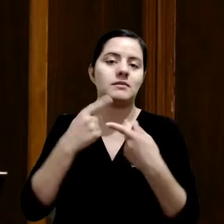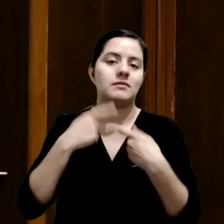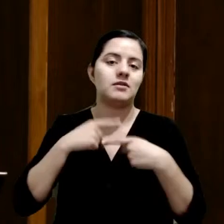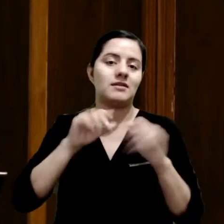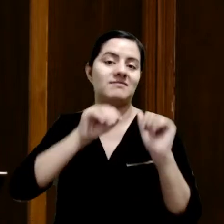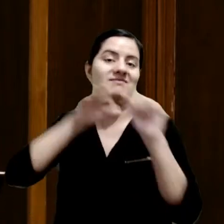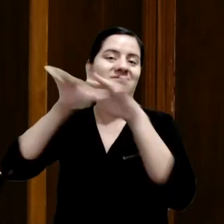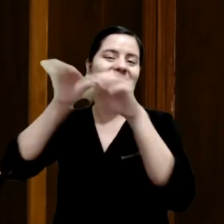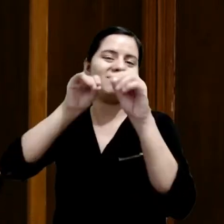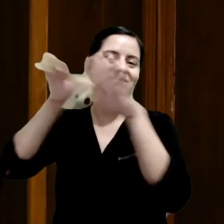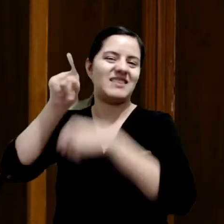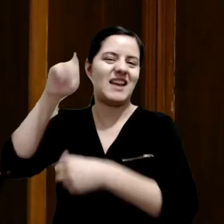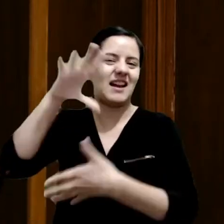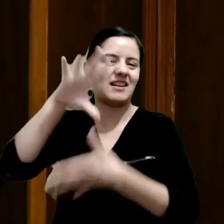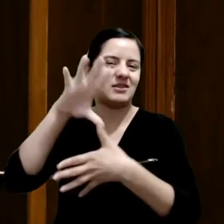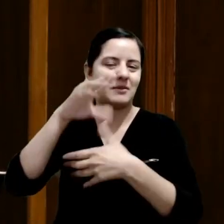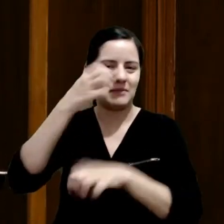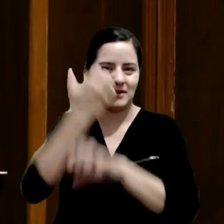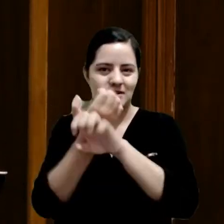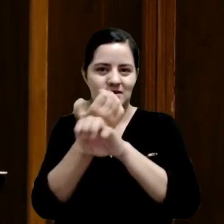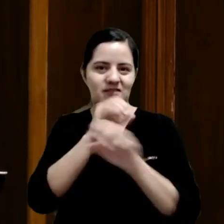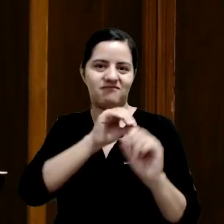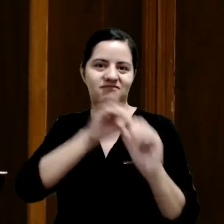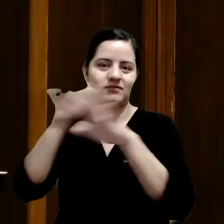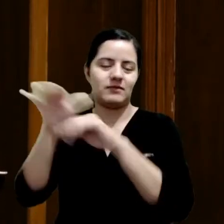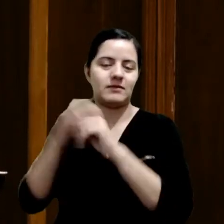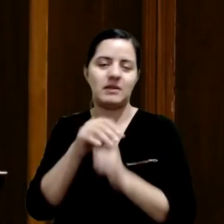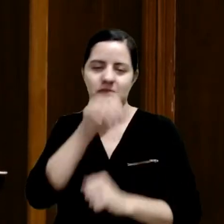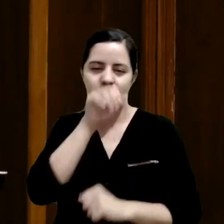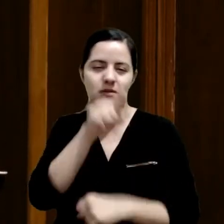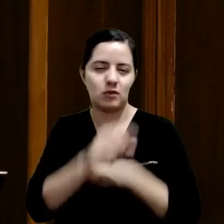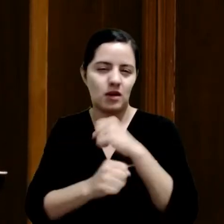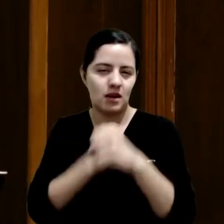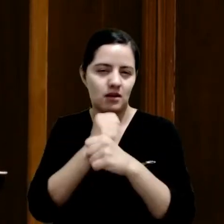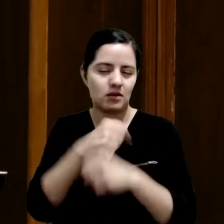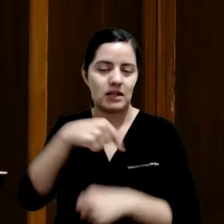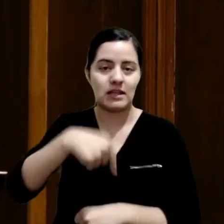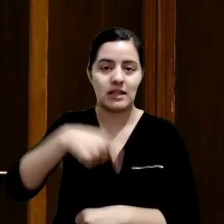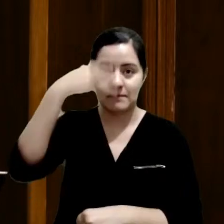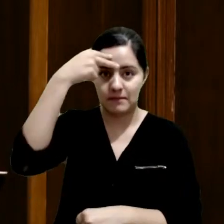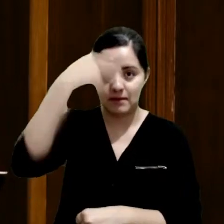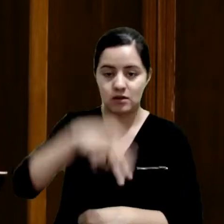latinoamericanos. En ese mismo año, México recibió un total de